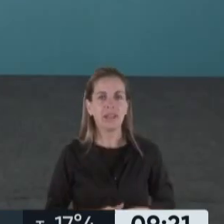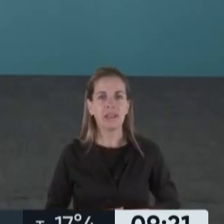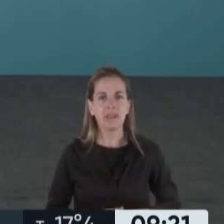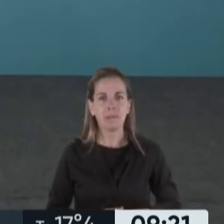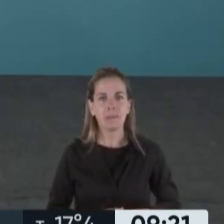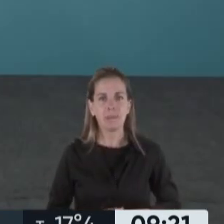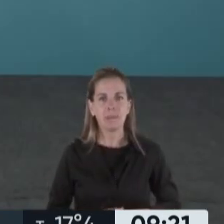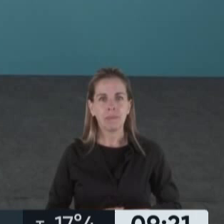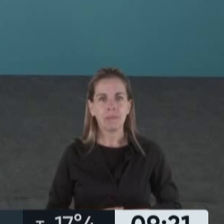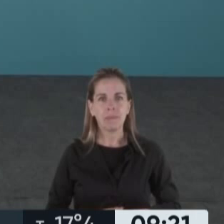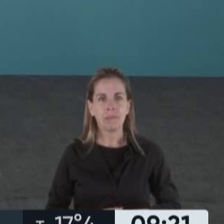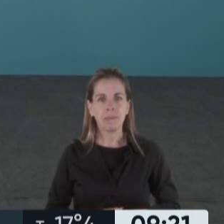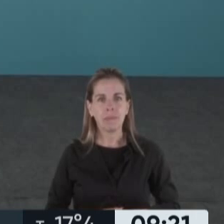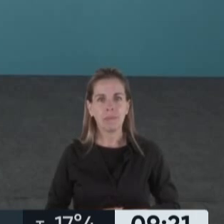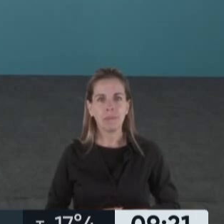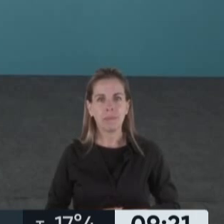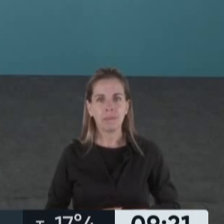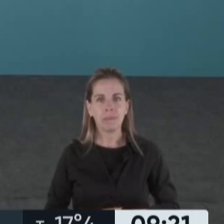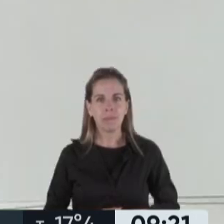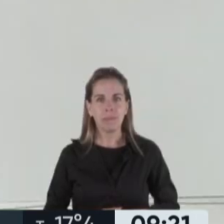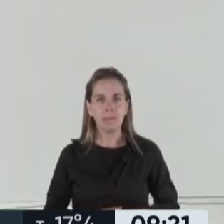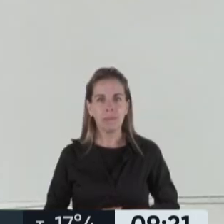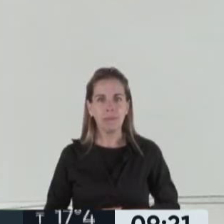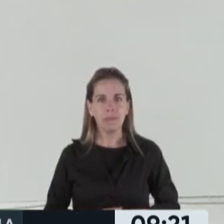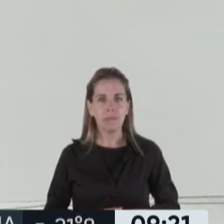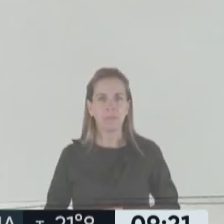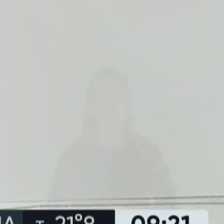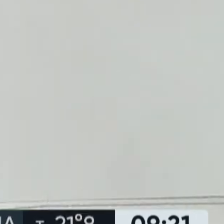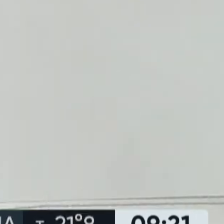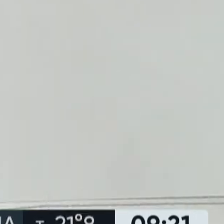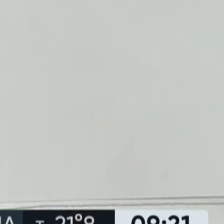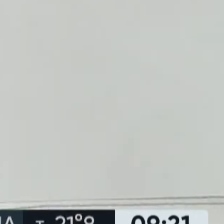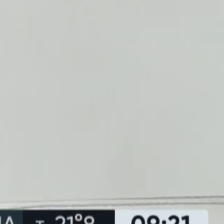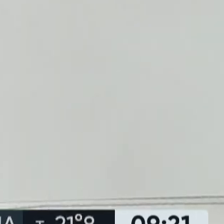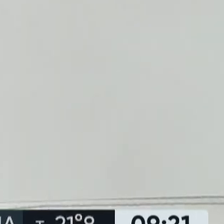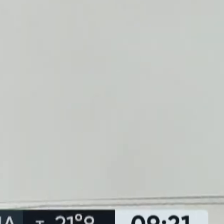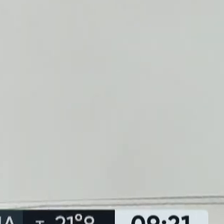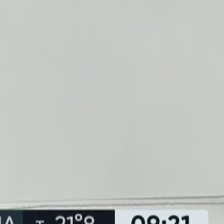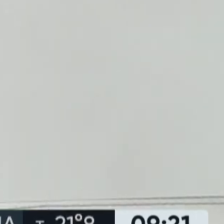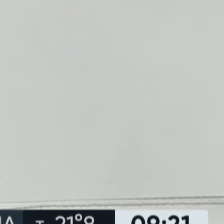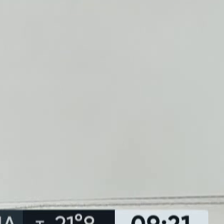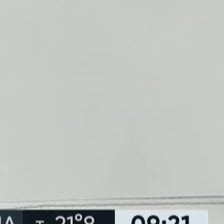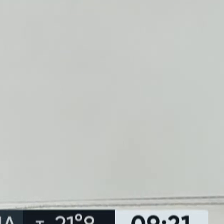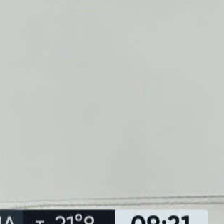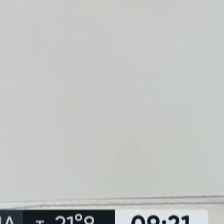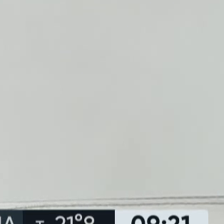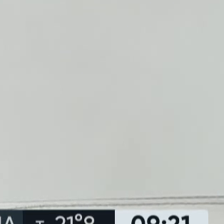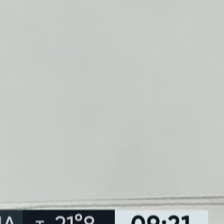Abuarab. Buenos días, Gabriela. La pregunta, por supuesto, para FM Andina de